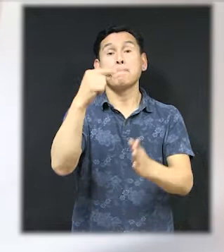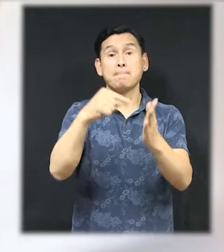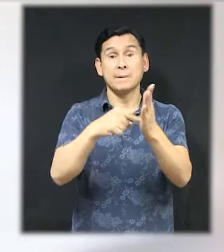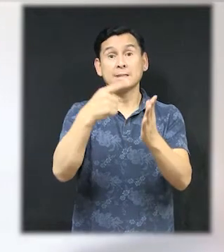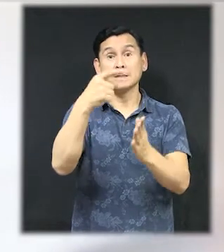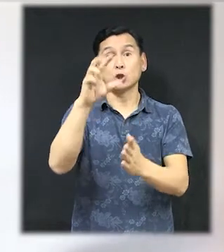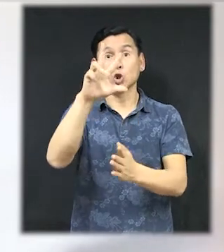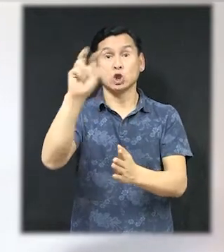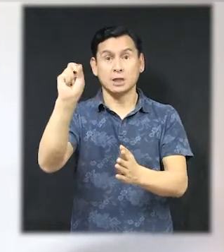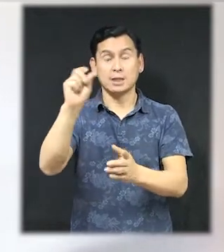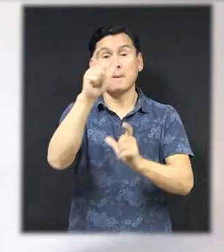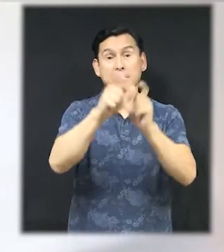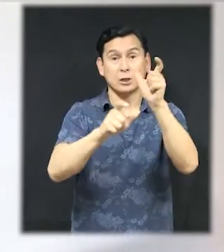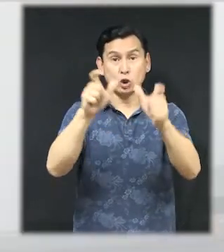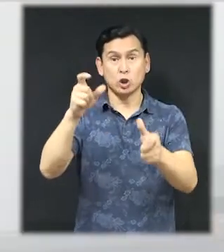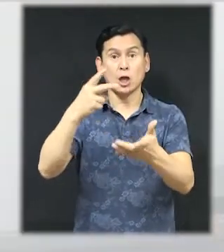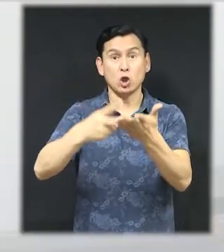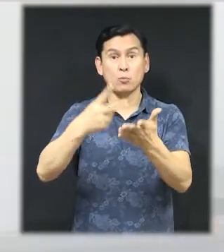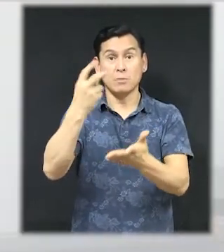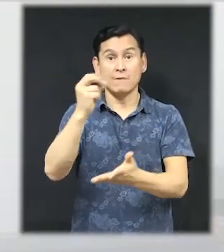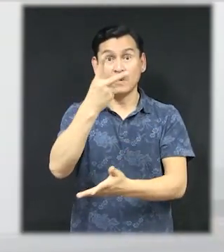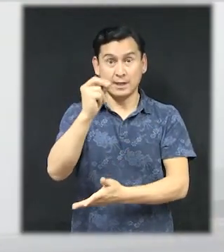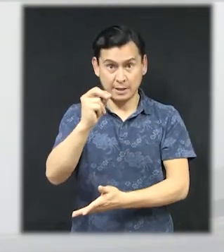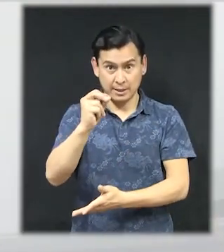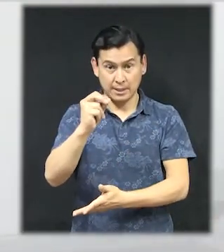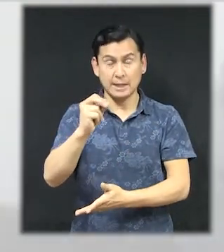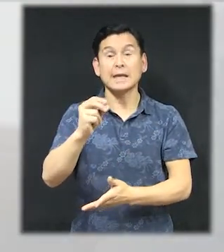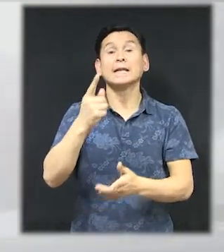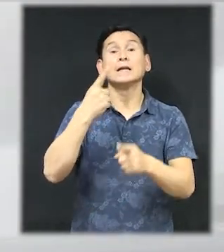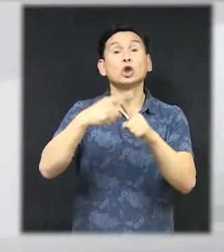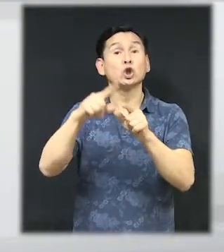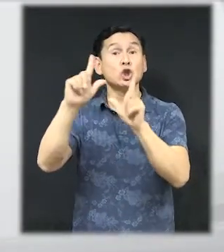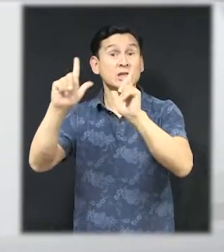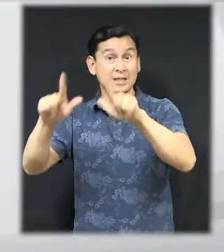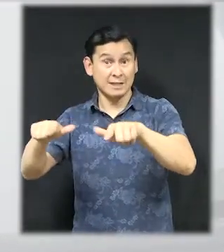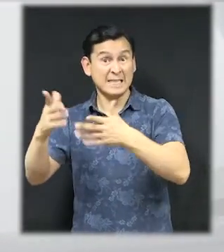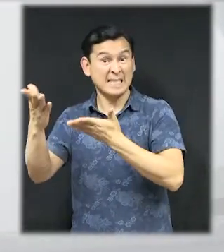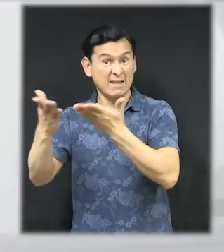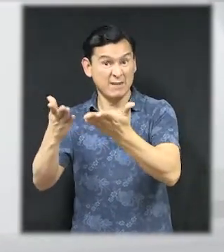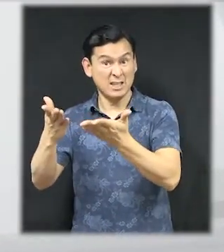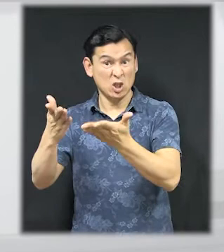personas durante el año 2020. Y en el servicio de gineco-obstetricia,